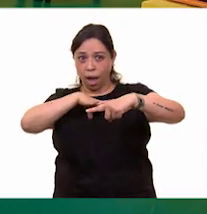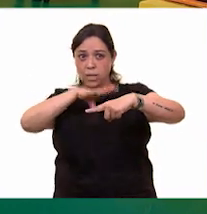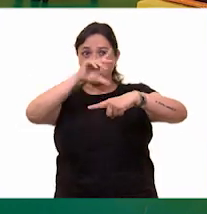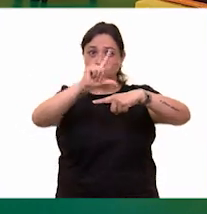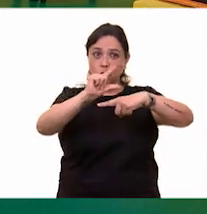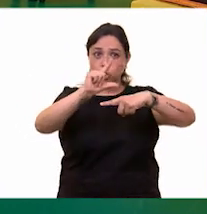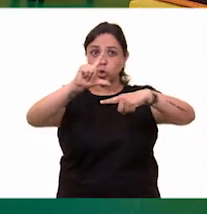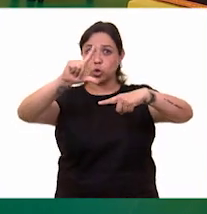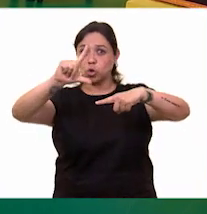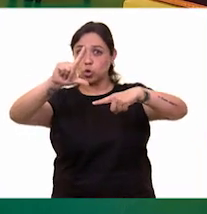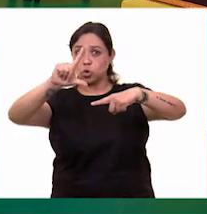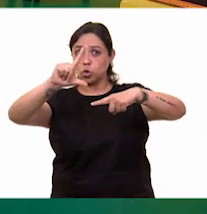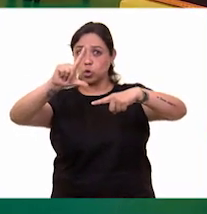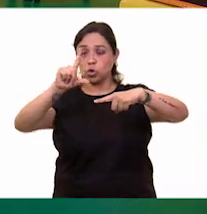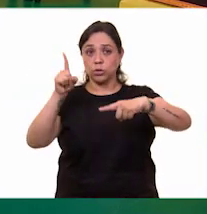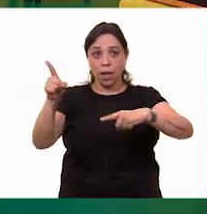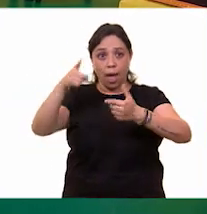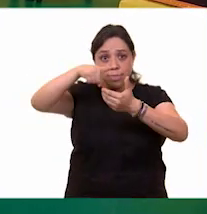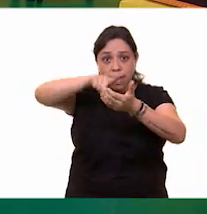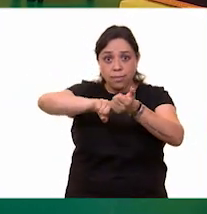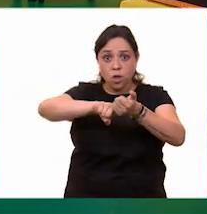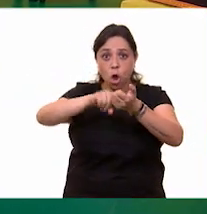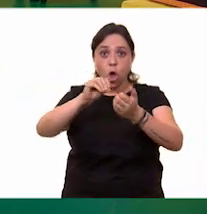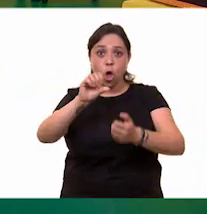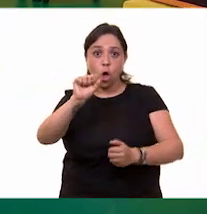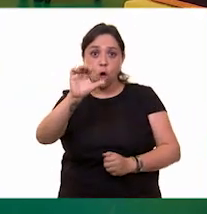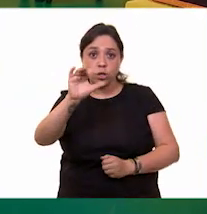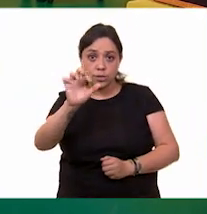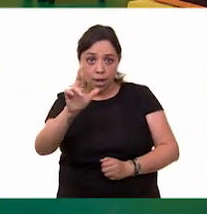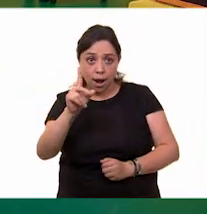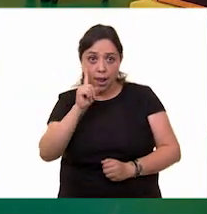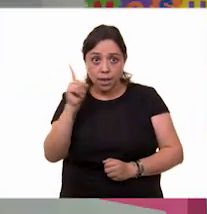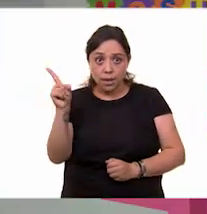y pequeños en mantel de Oscar?